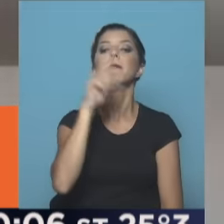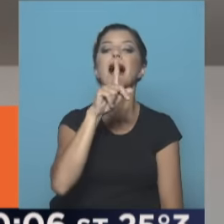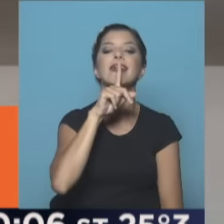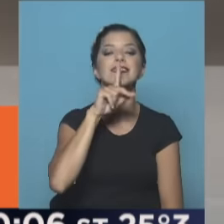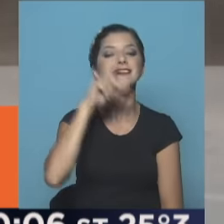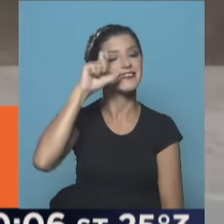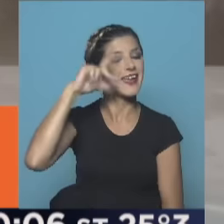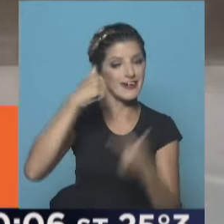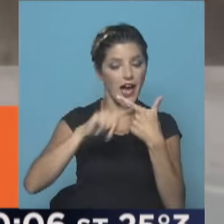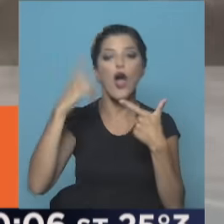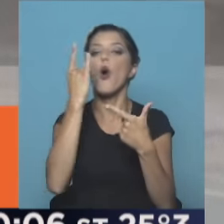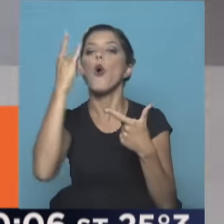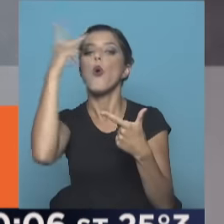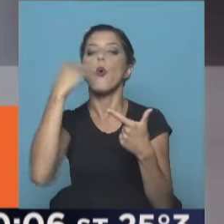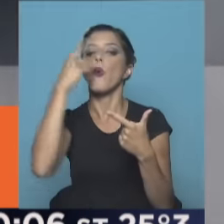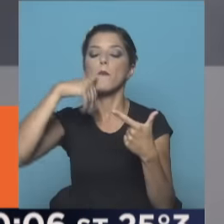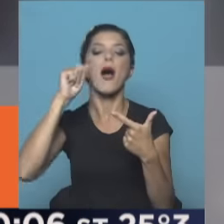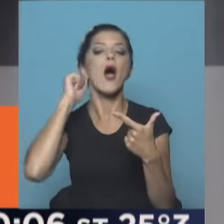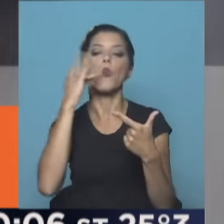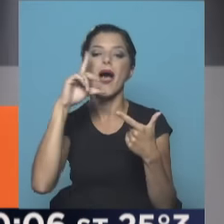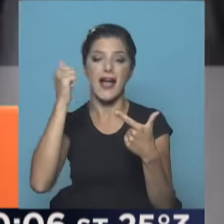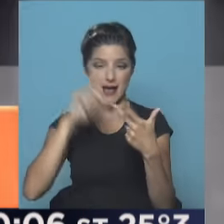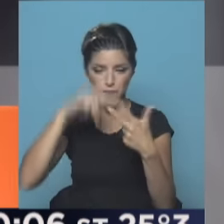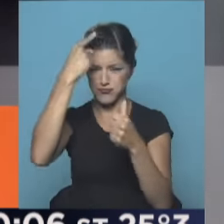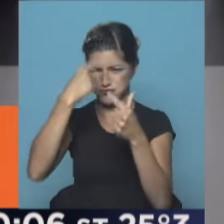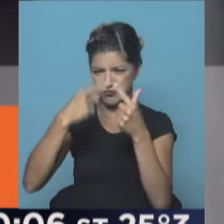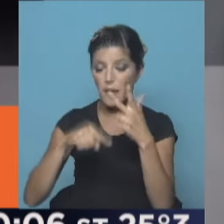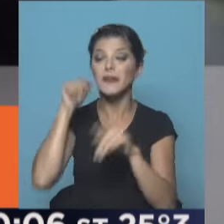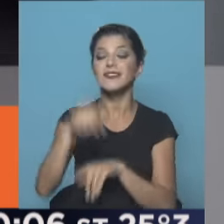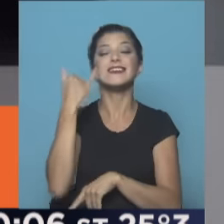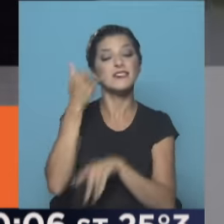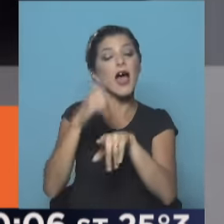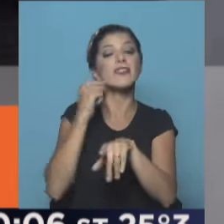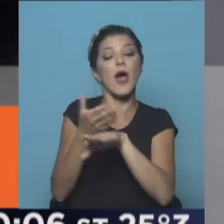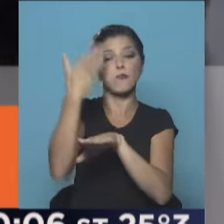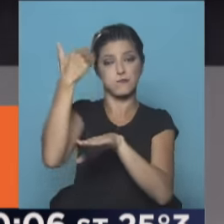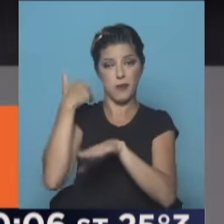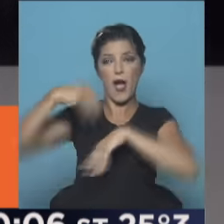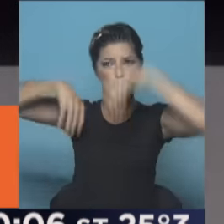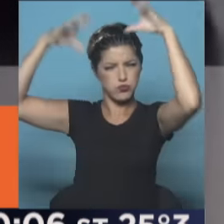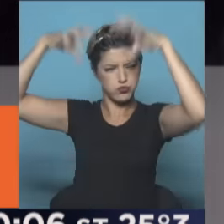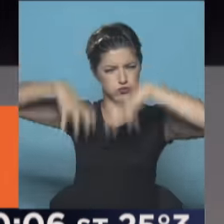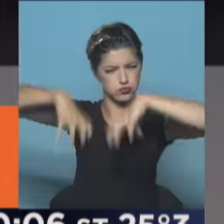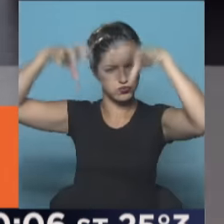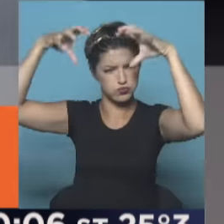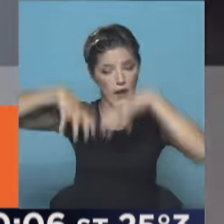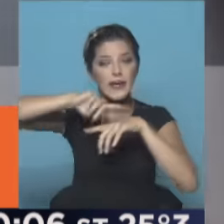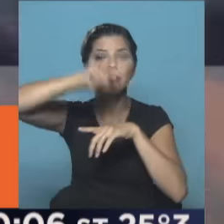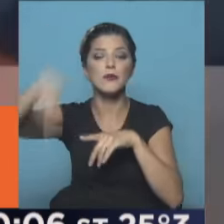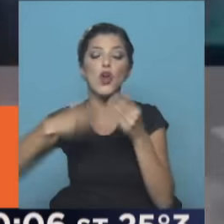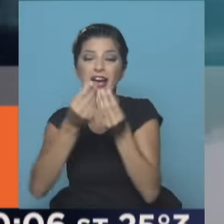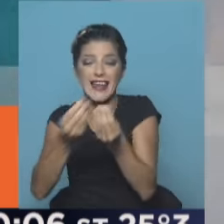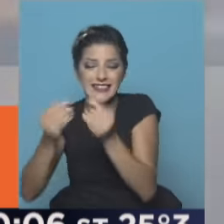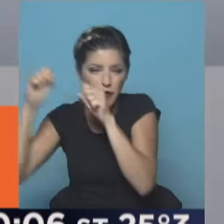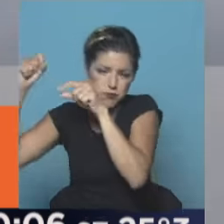y Humahuaca a raíz de las fuertes lluvias que desde hace varios días ya azotan el norte provincial y que han provocado un alud